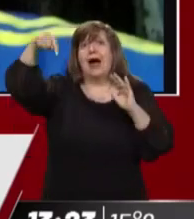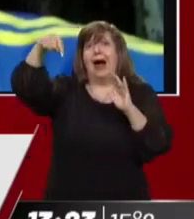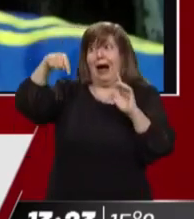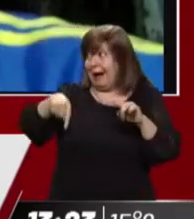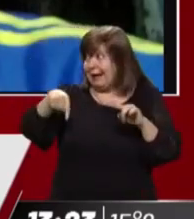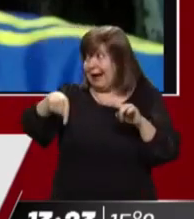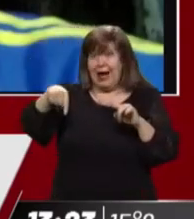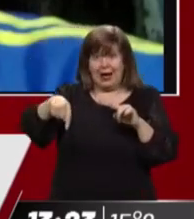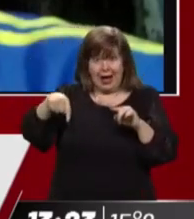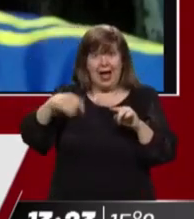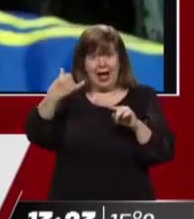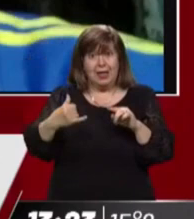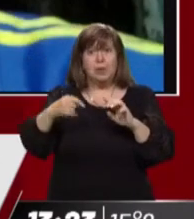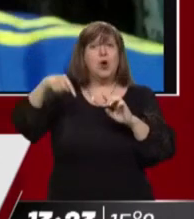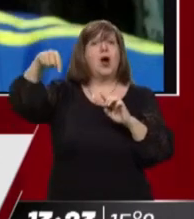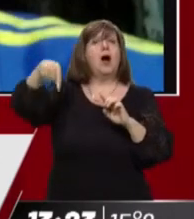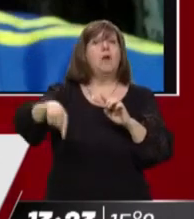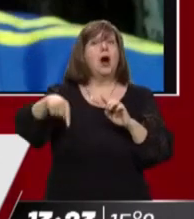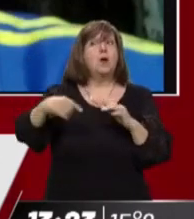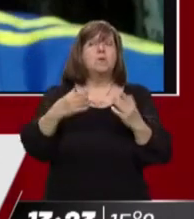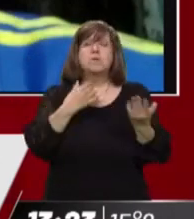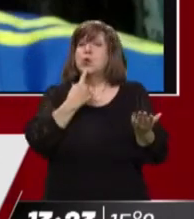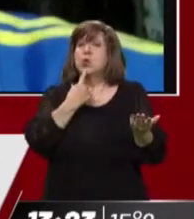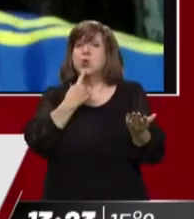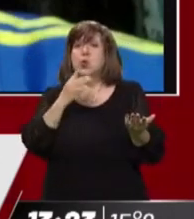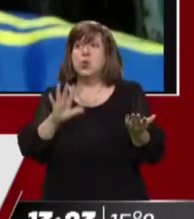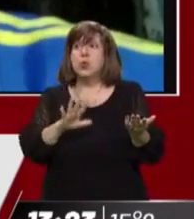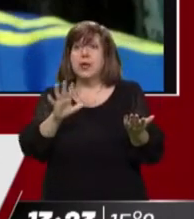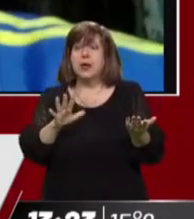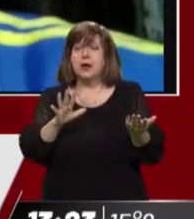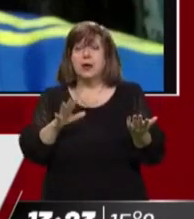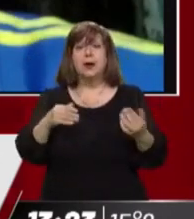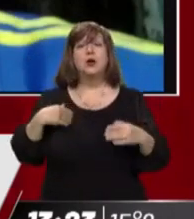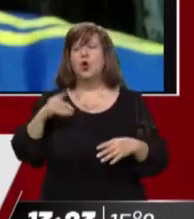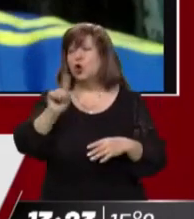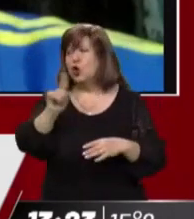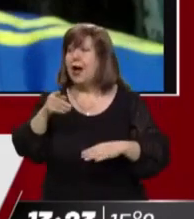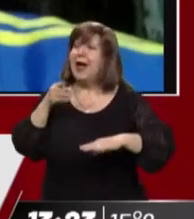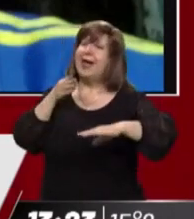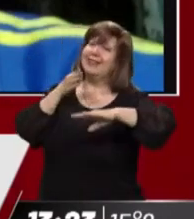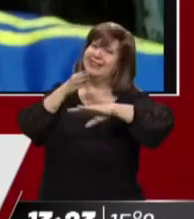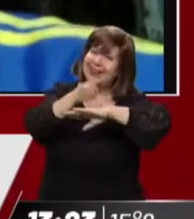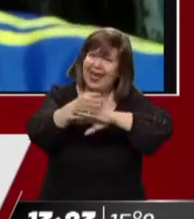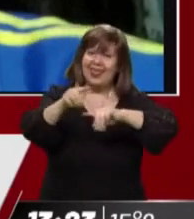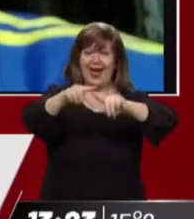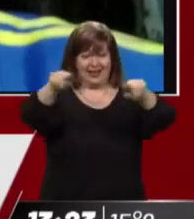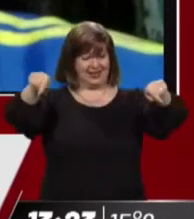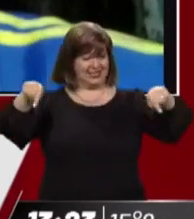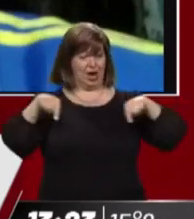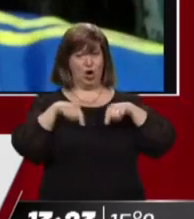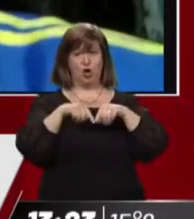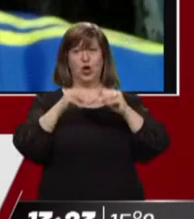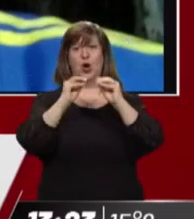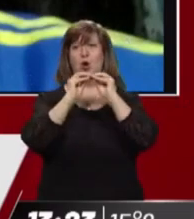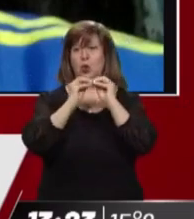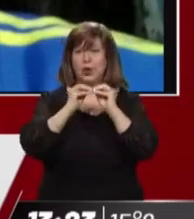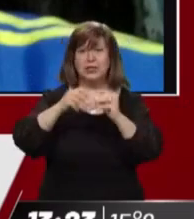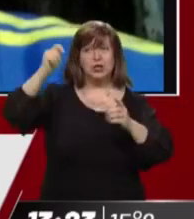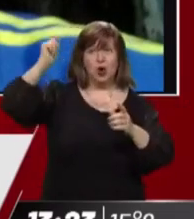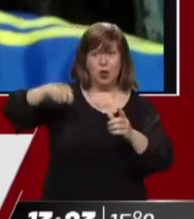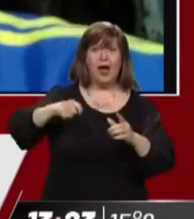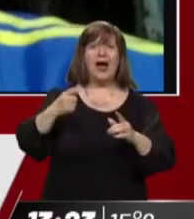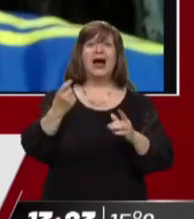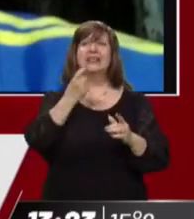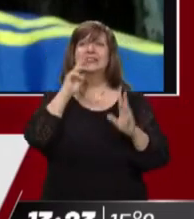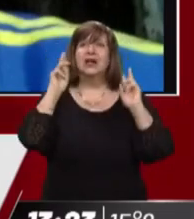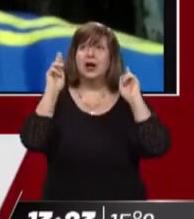detectores de metales la verdad que en la entrada de la sala hay detectores de metal no no estimo que no cómo se